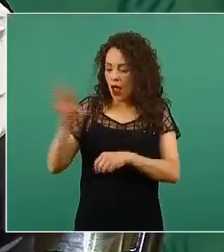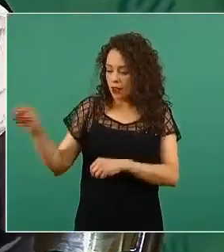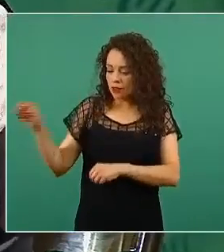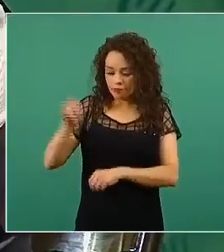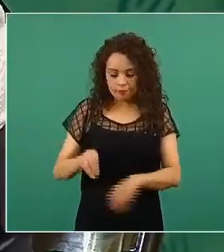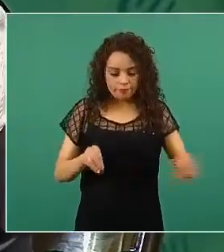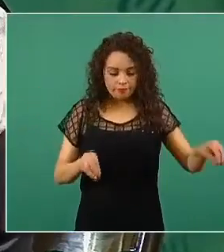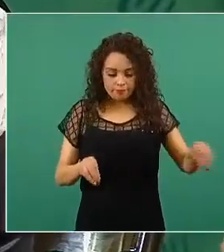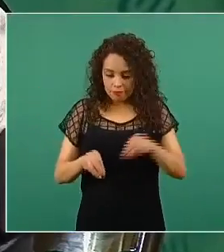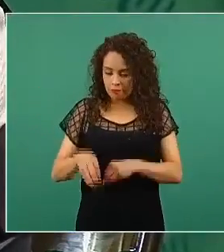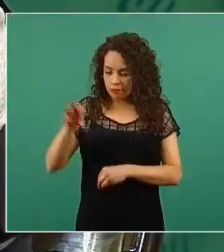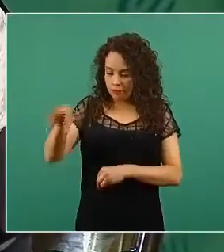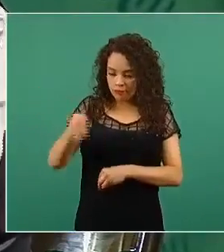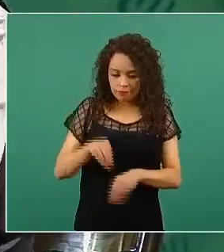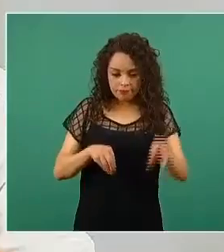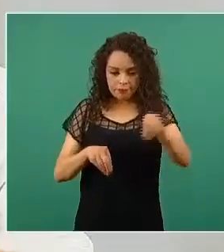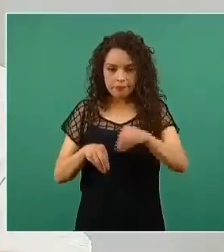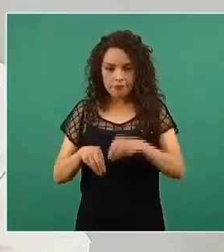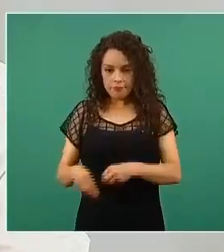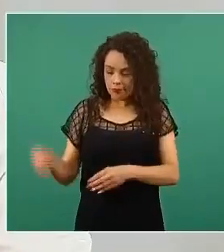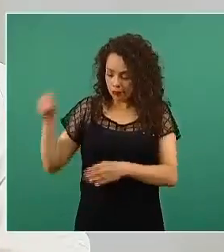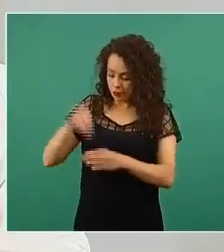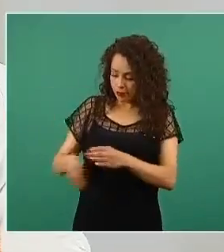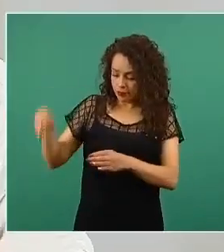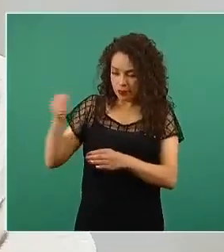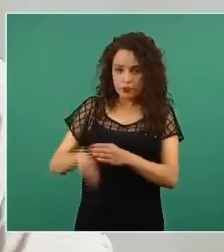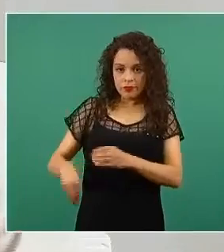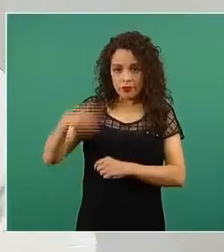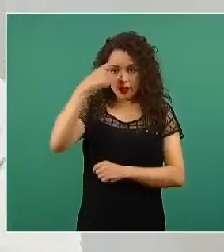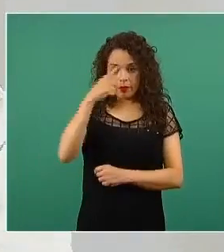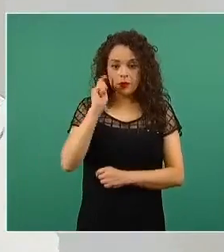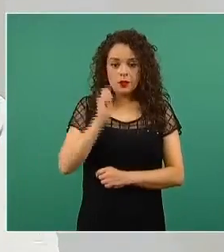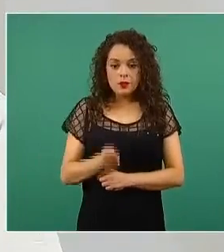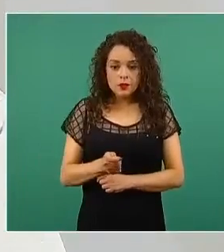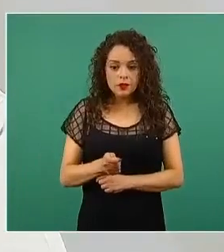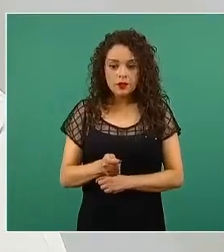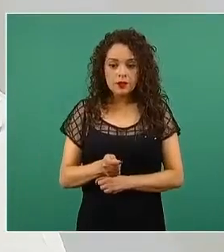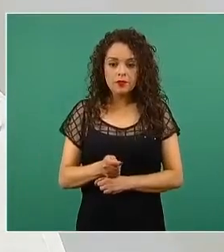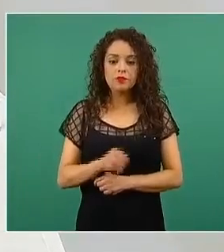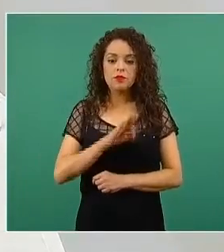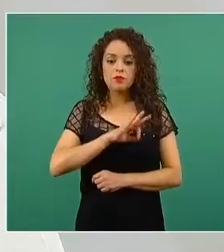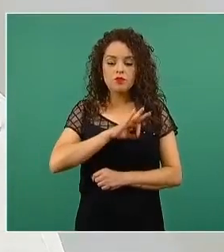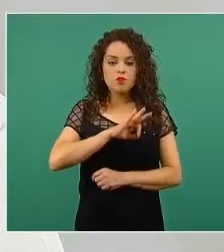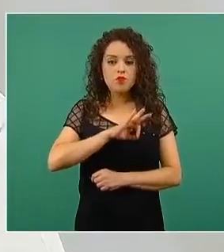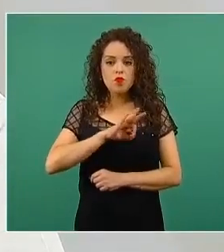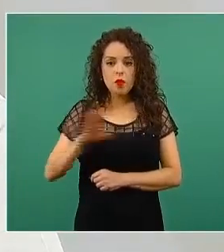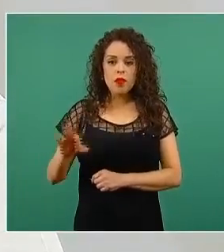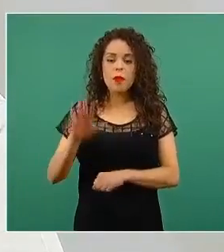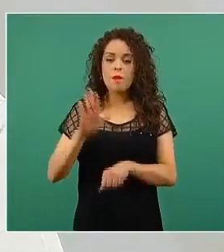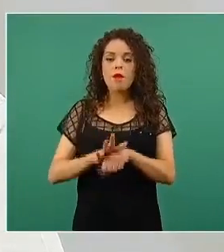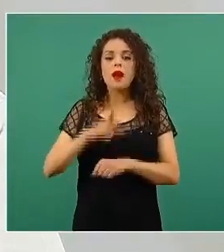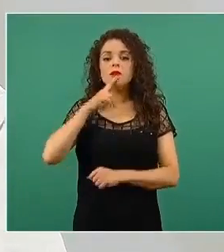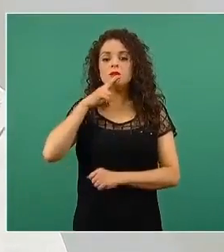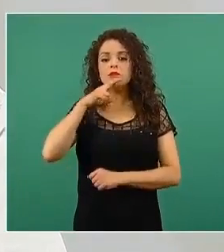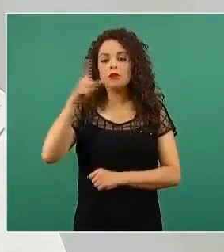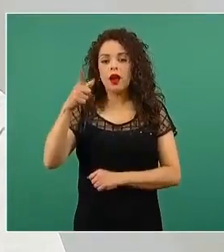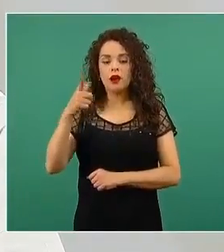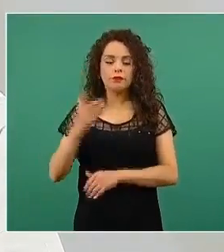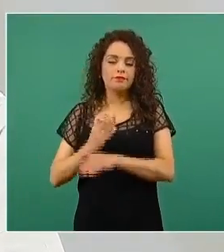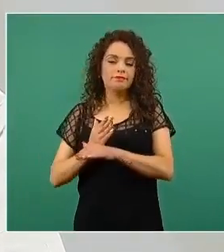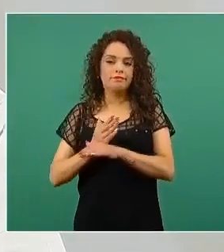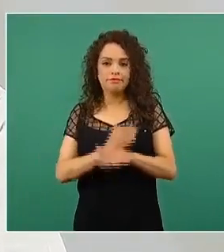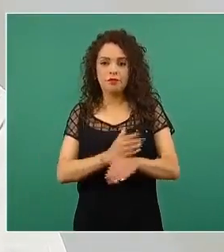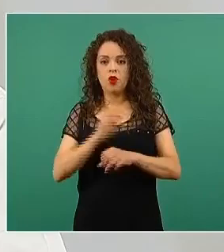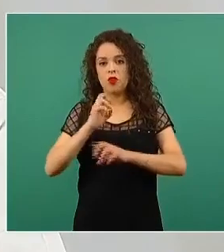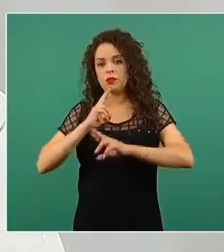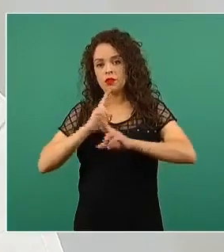bloques, algunas otras cosas a nuestra maleta para ir generando una mejor respuesta. Me parece que eso